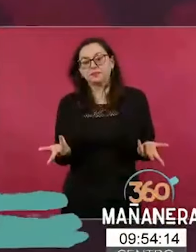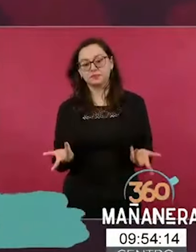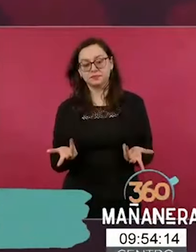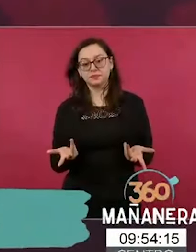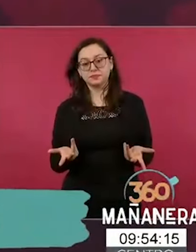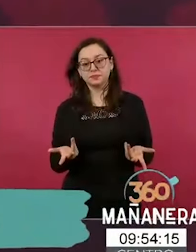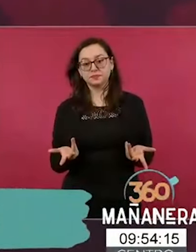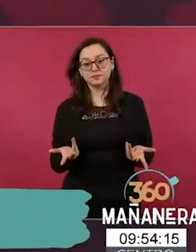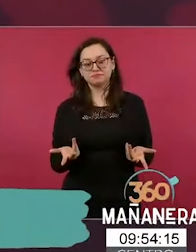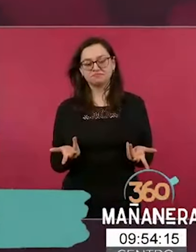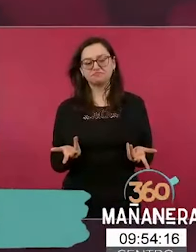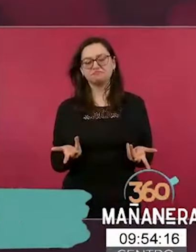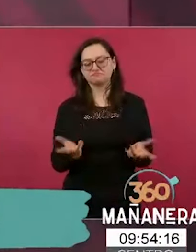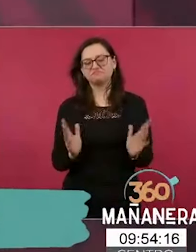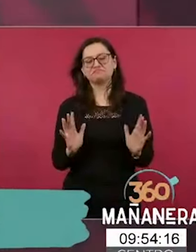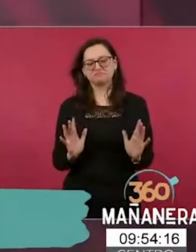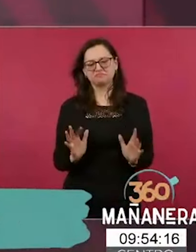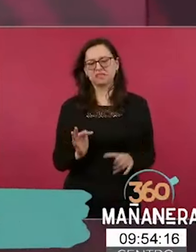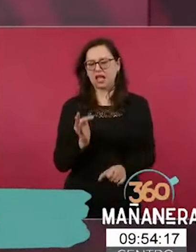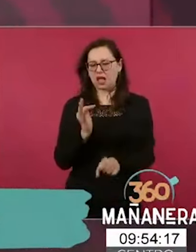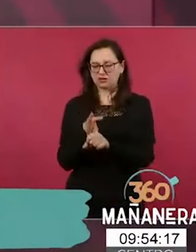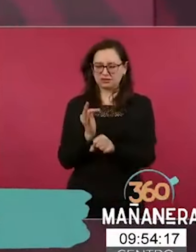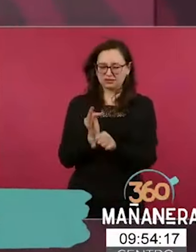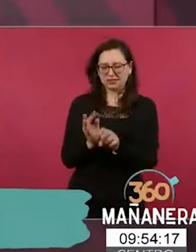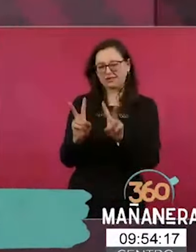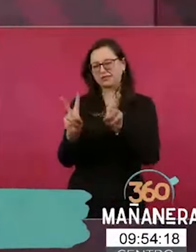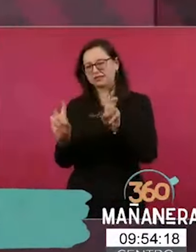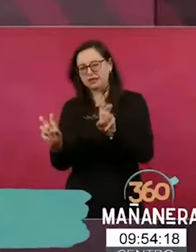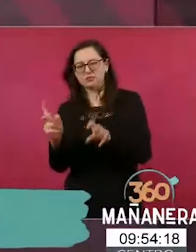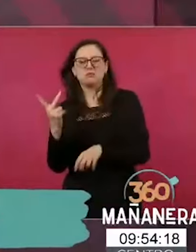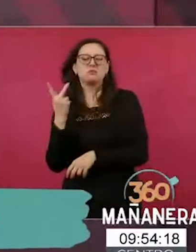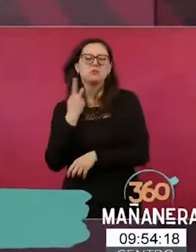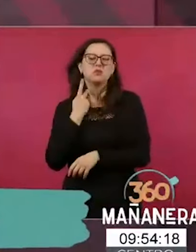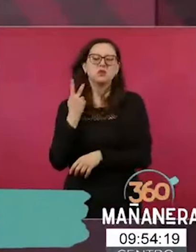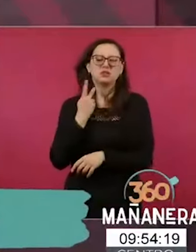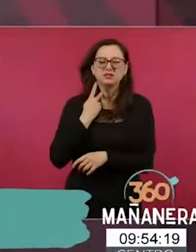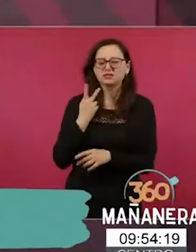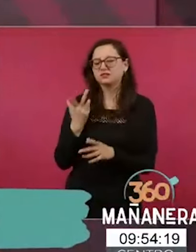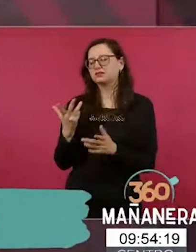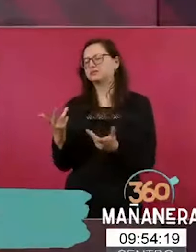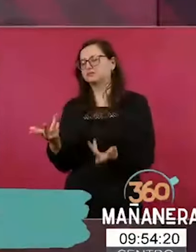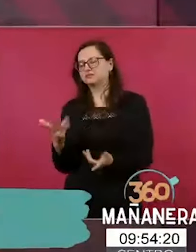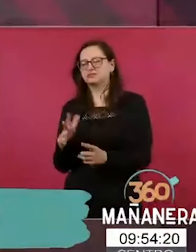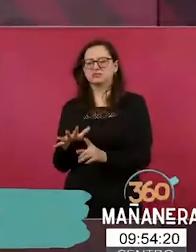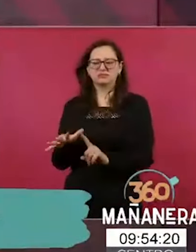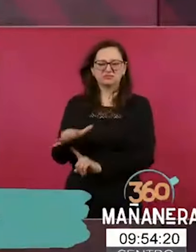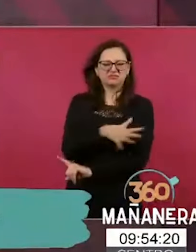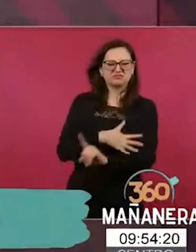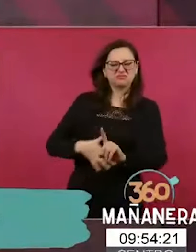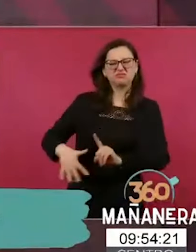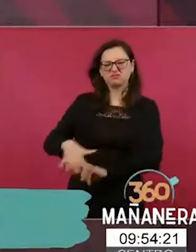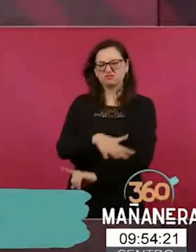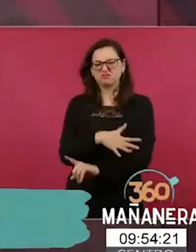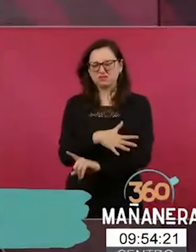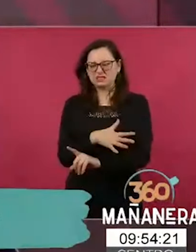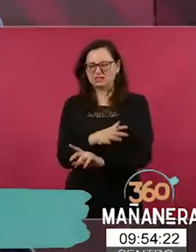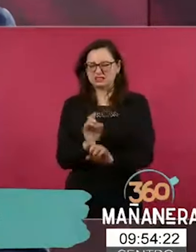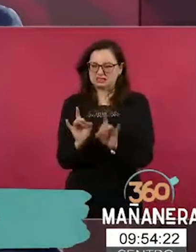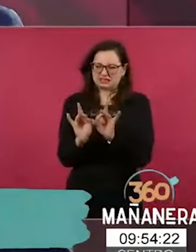es natural normal que se den pues estos